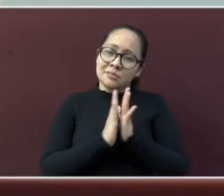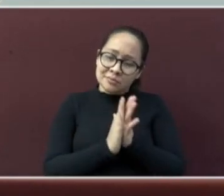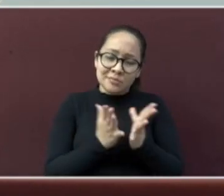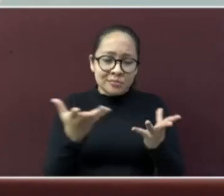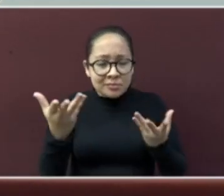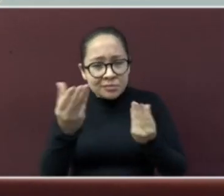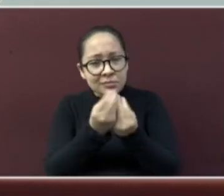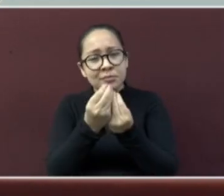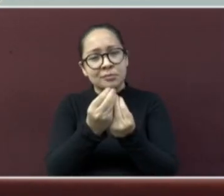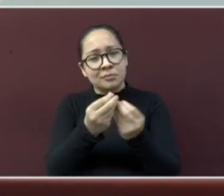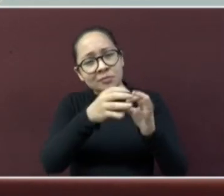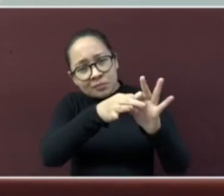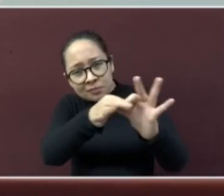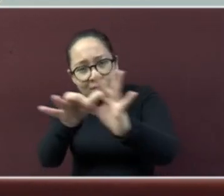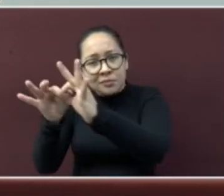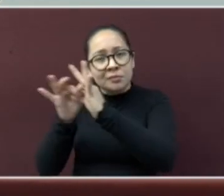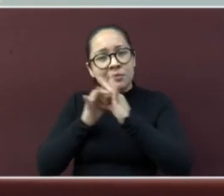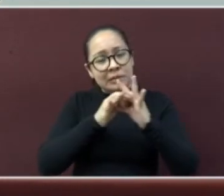permítanos